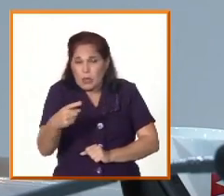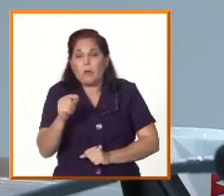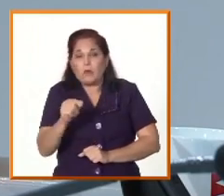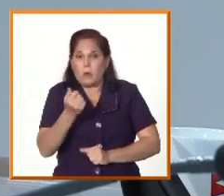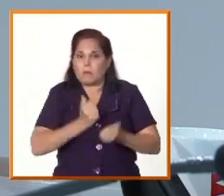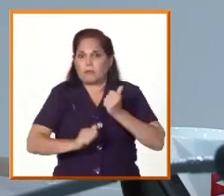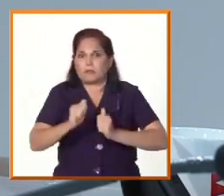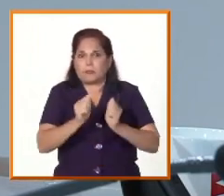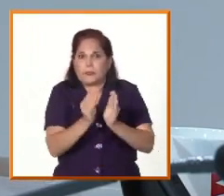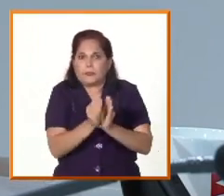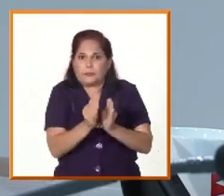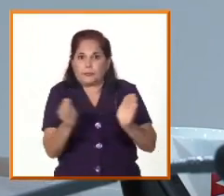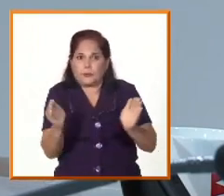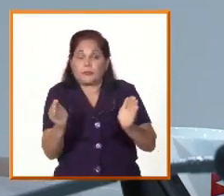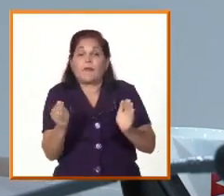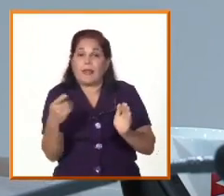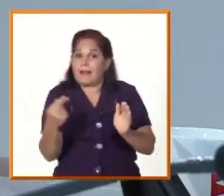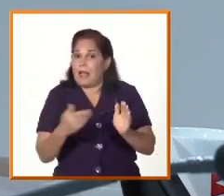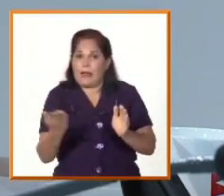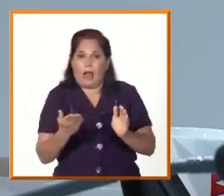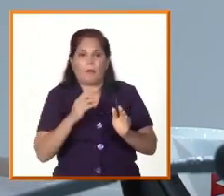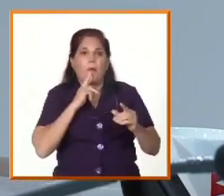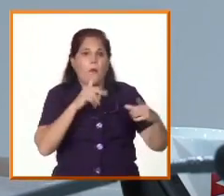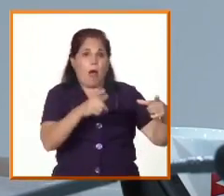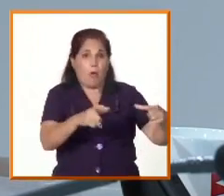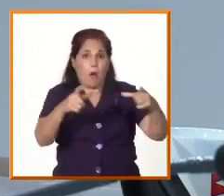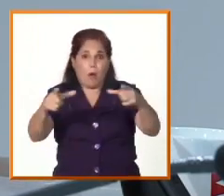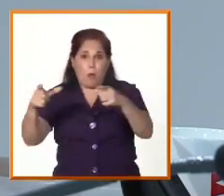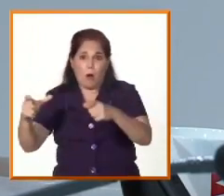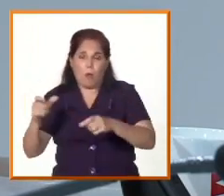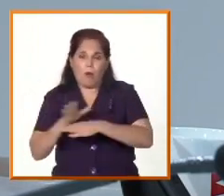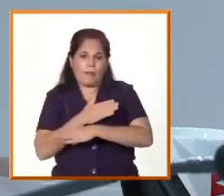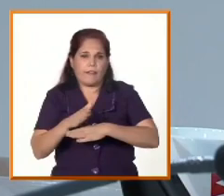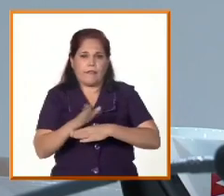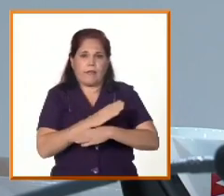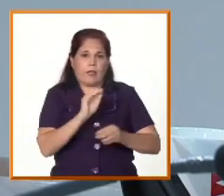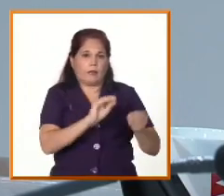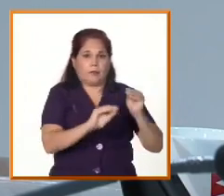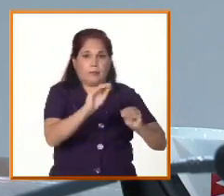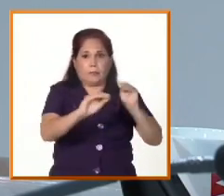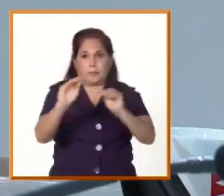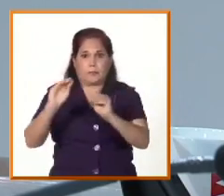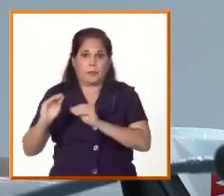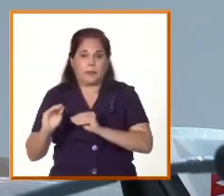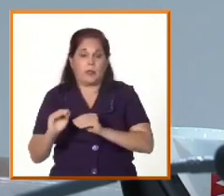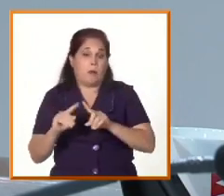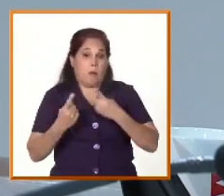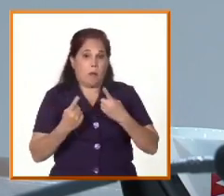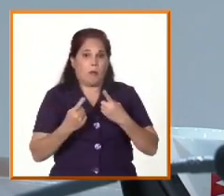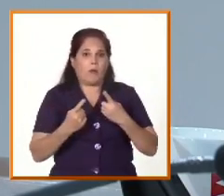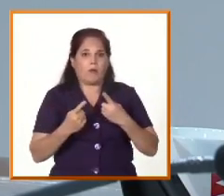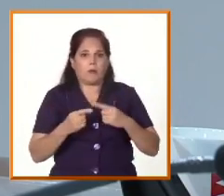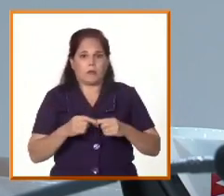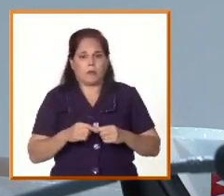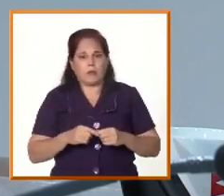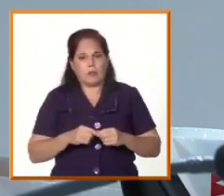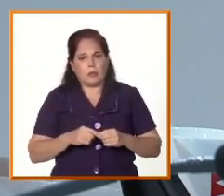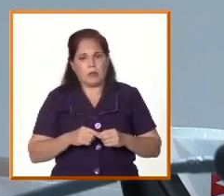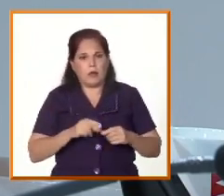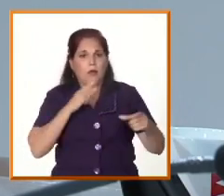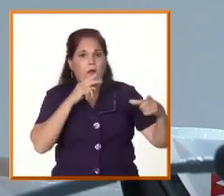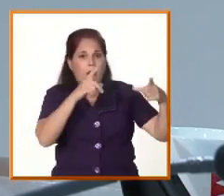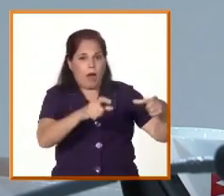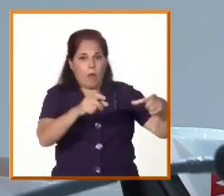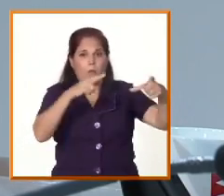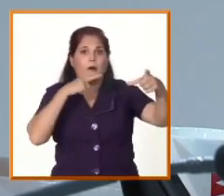nos permita sembrar todos los envases que no solo tenemos en el país O sea sembrar todos los huequitos que tienen que tienen agua o sea con